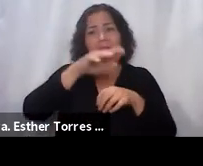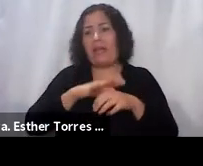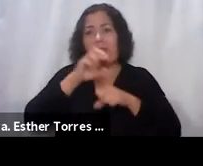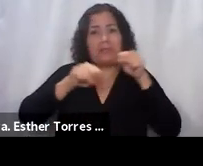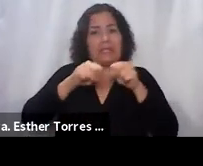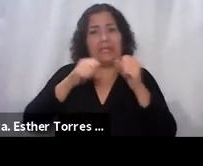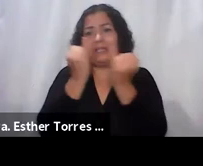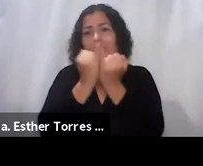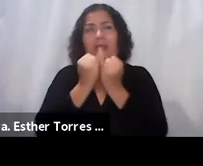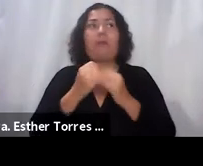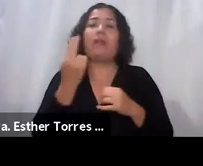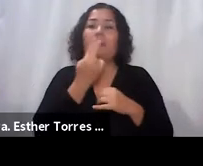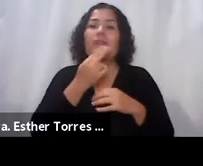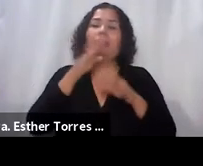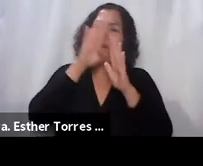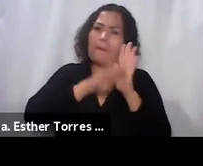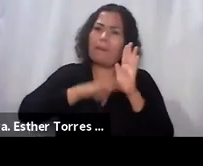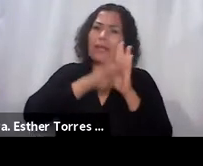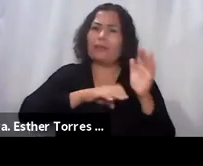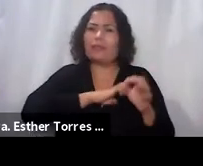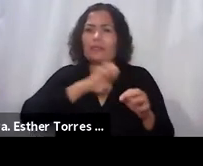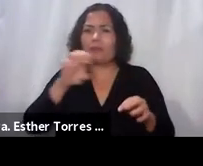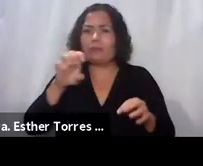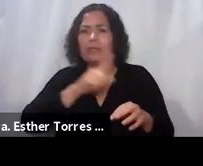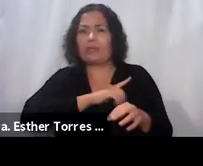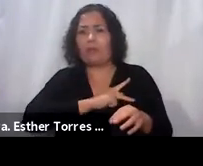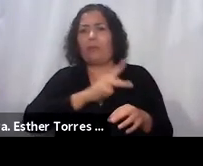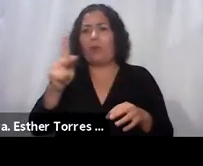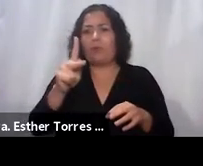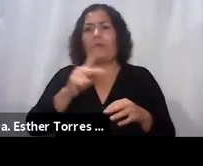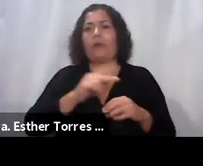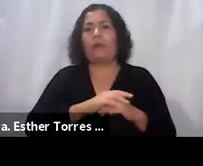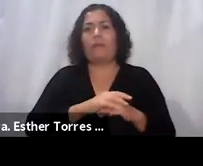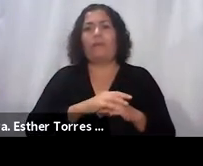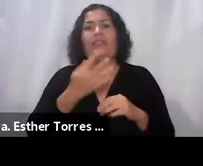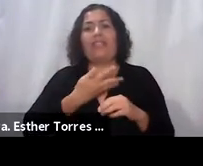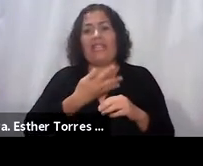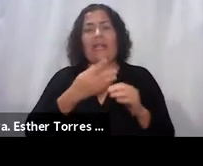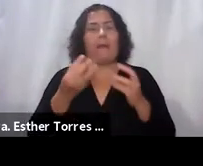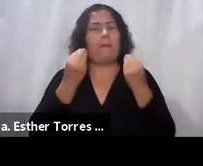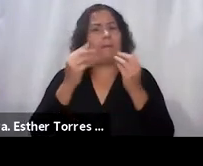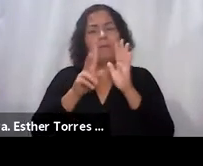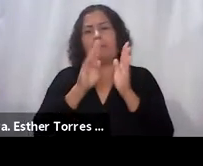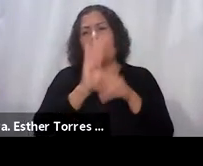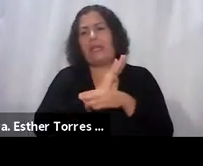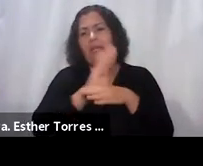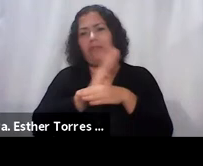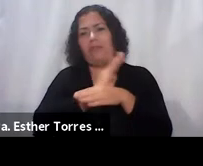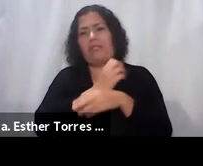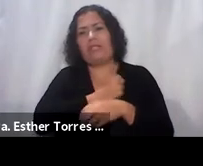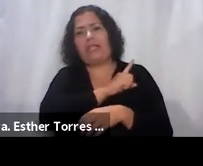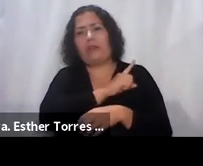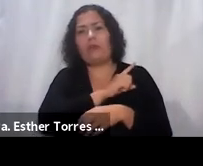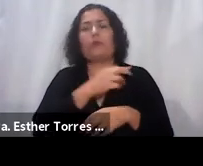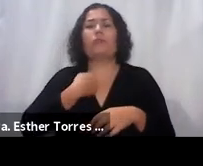un poquito más de espacio público la bicicleta, tiene beneficios a la salud, nos estamos